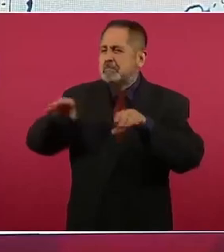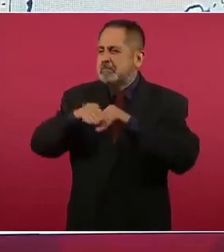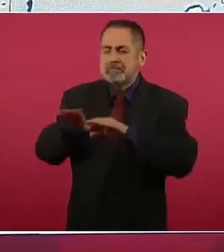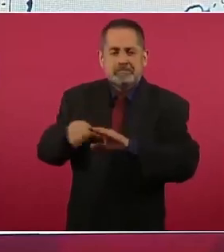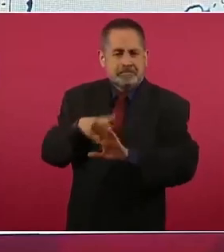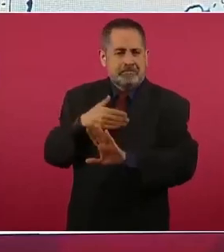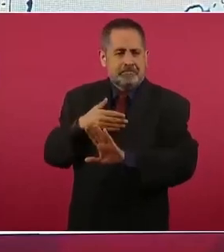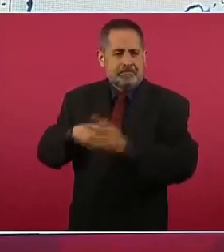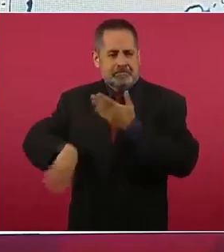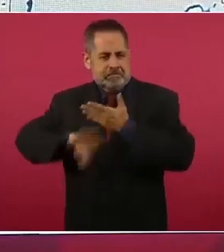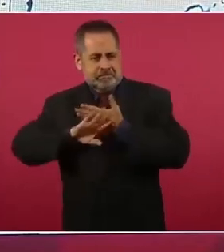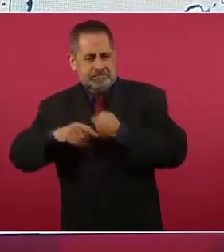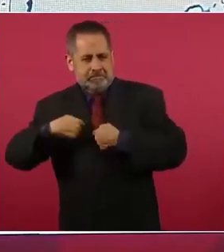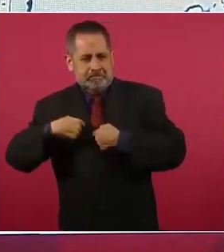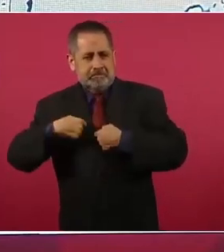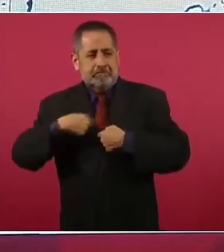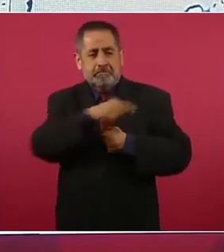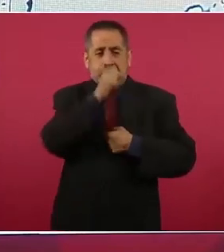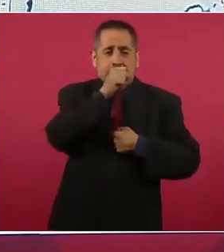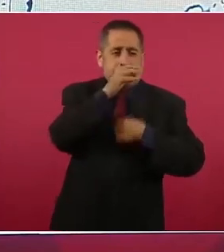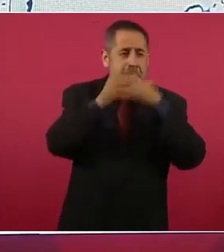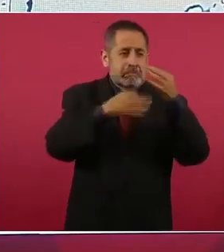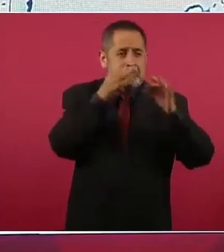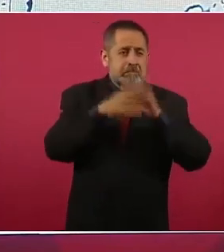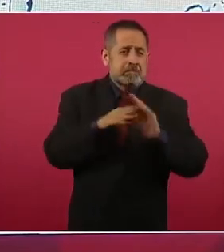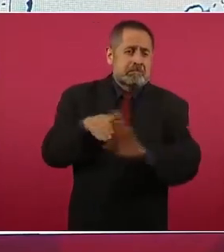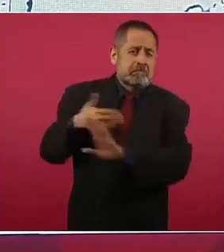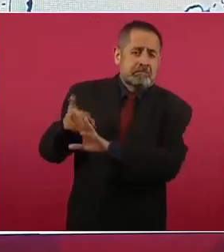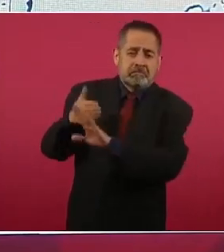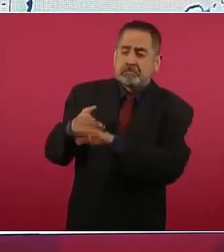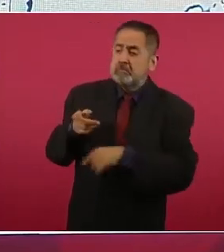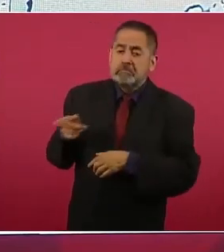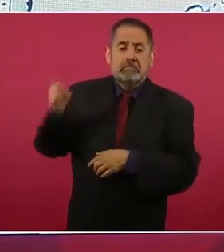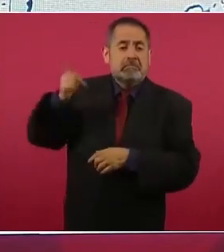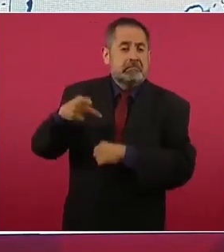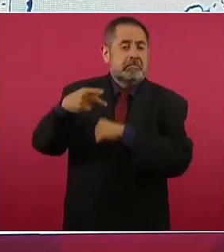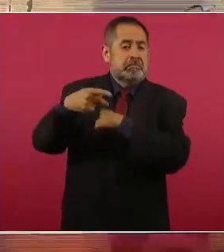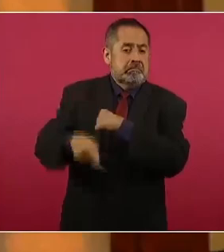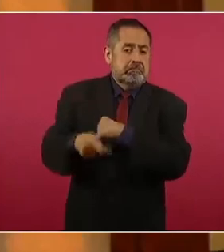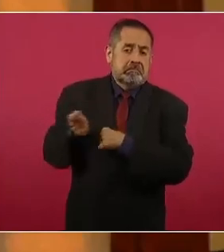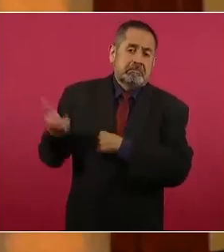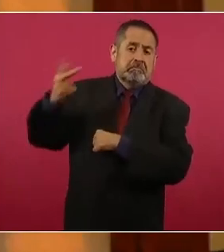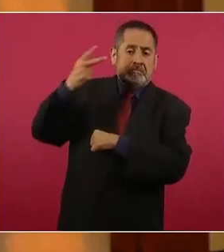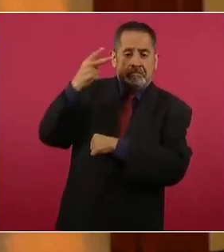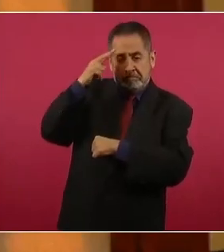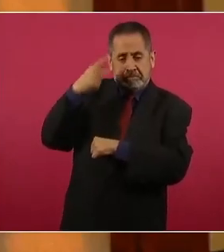en contra mía, lo de peligro para México.